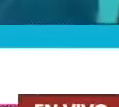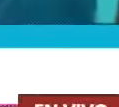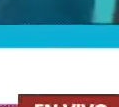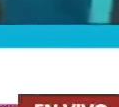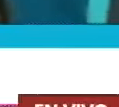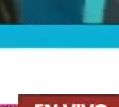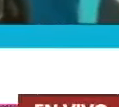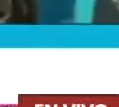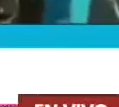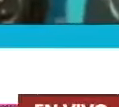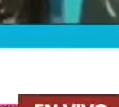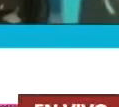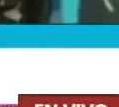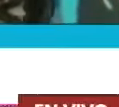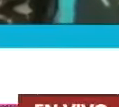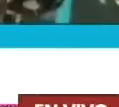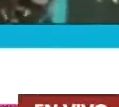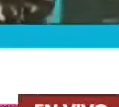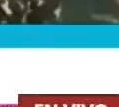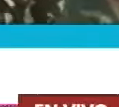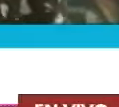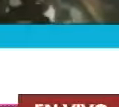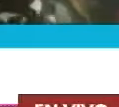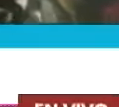Bolívar, Chávez, la unión.